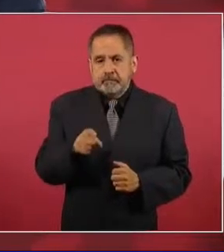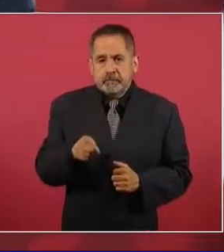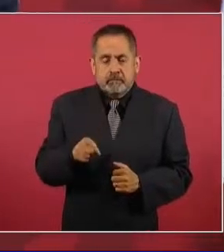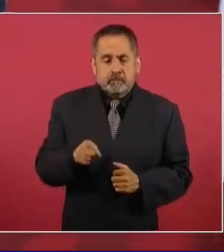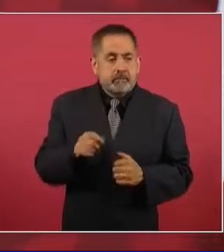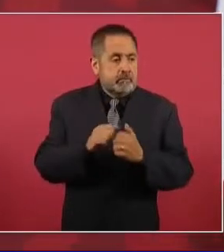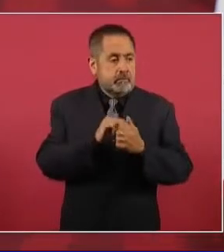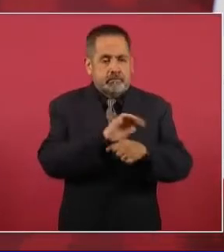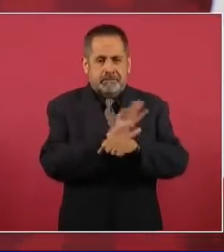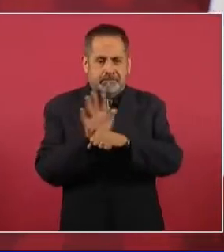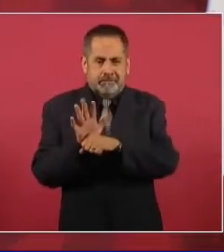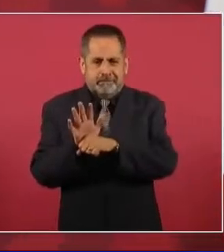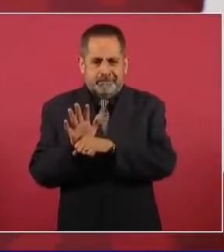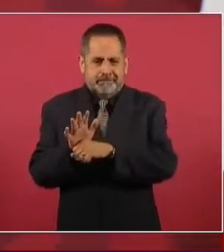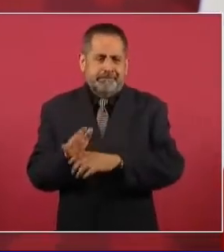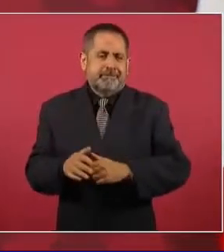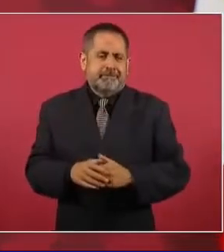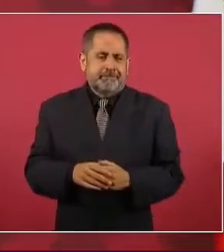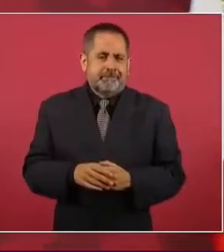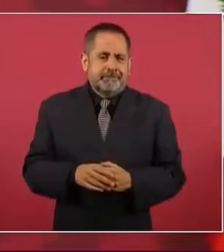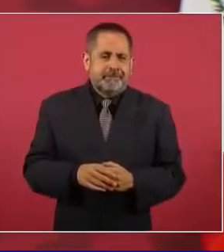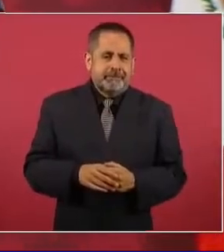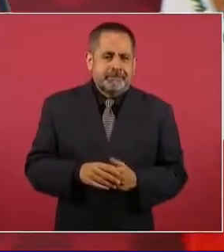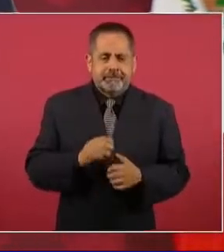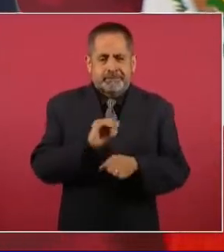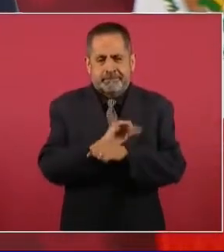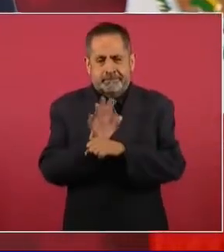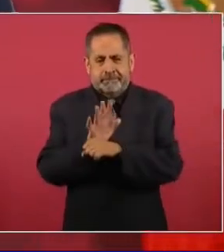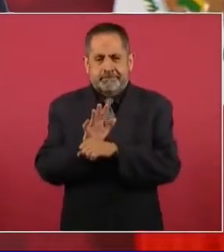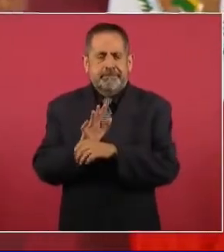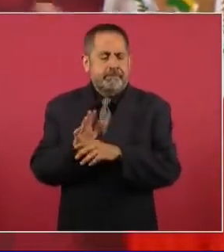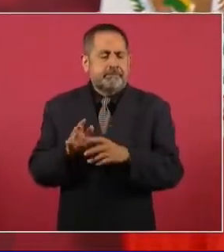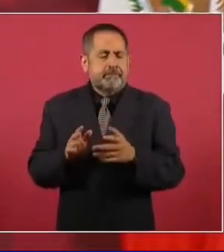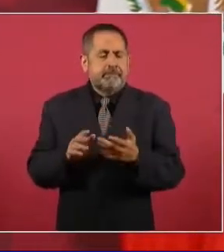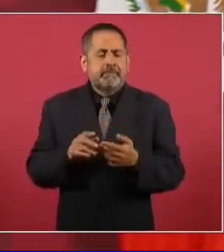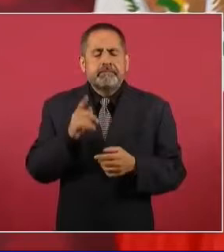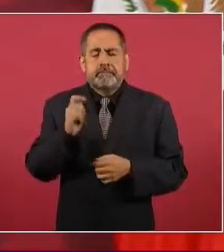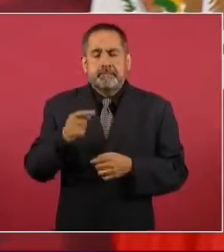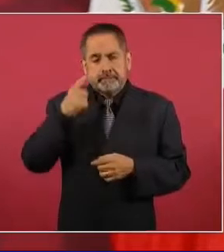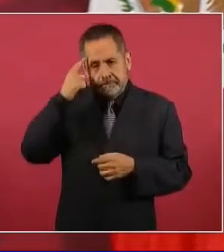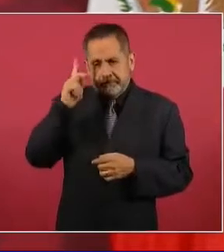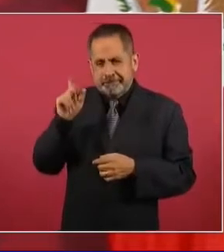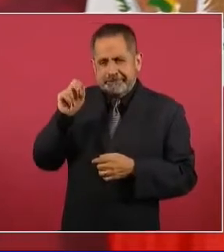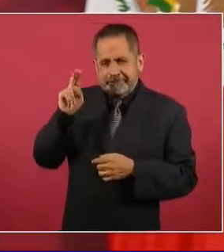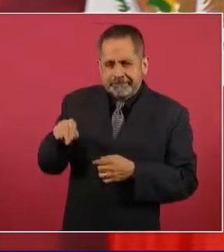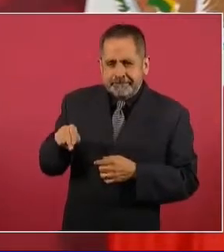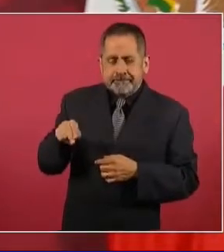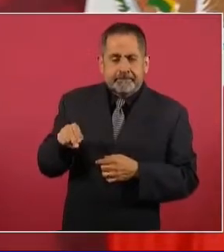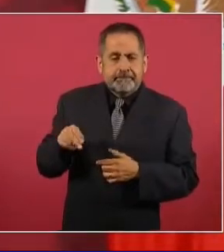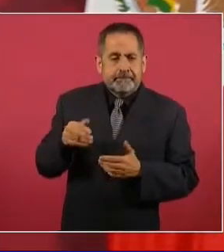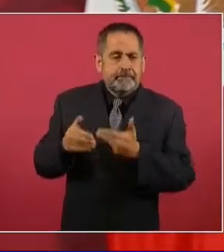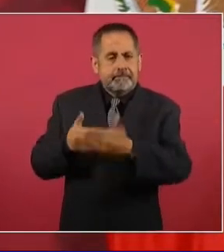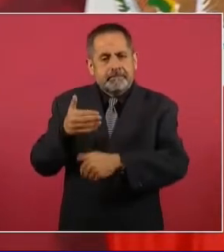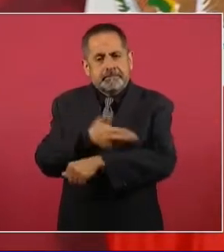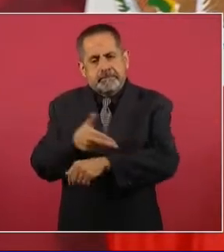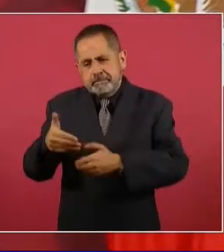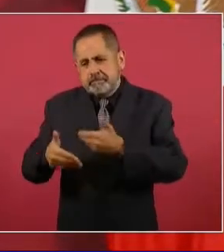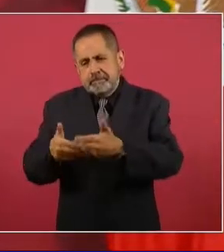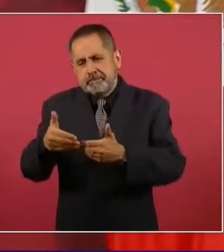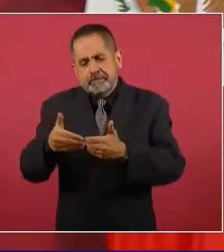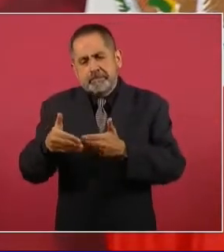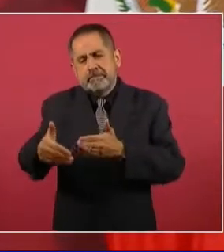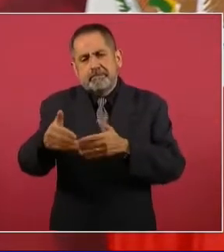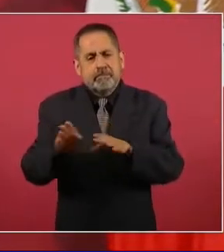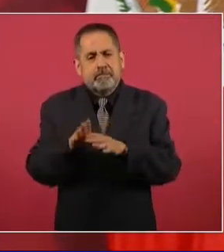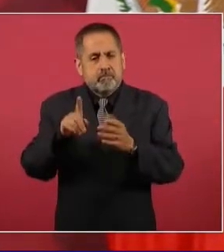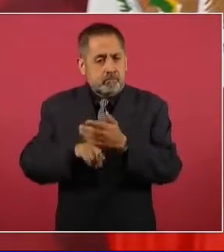con la pandemia, porque el plan original era esto que estamos haciendo, yo incluso hasta